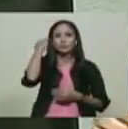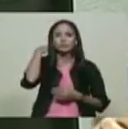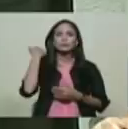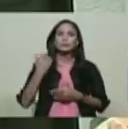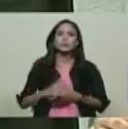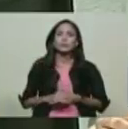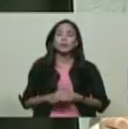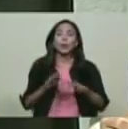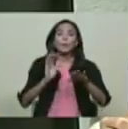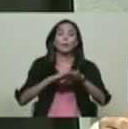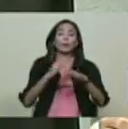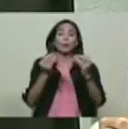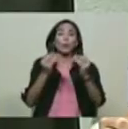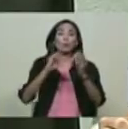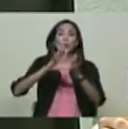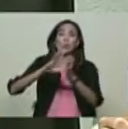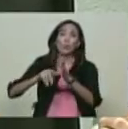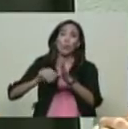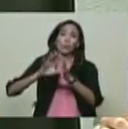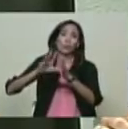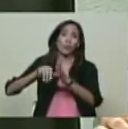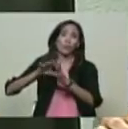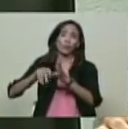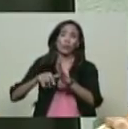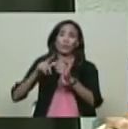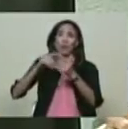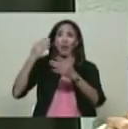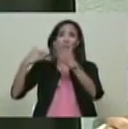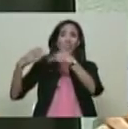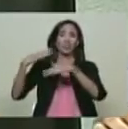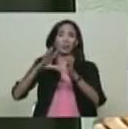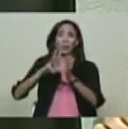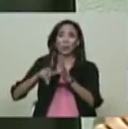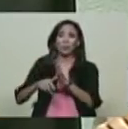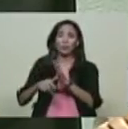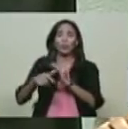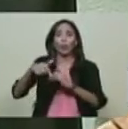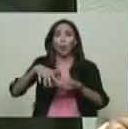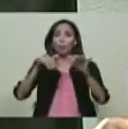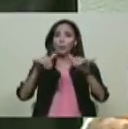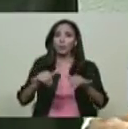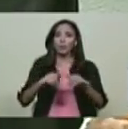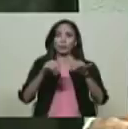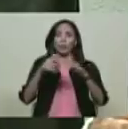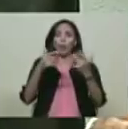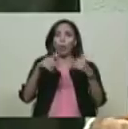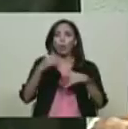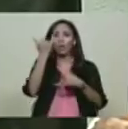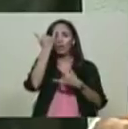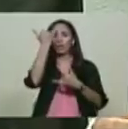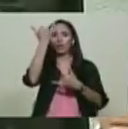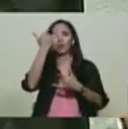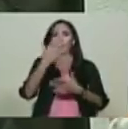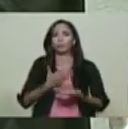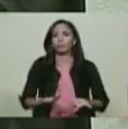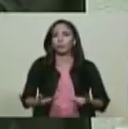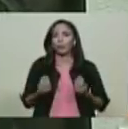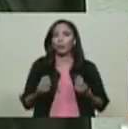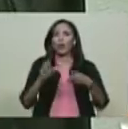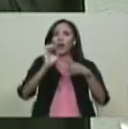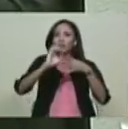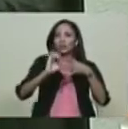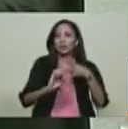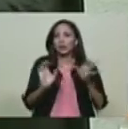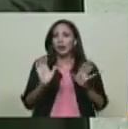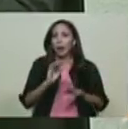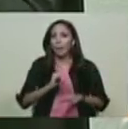gran robo que el capitalismo le hacía al mundo, hoy nosotros lo tomamos y lo acogemos con una estrategia más allá de